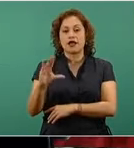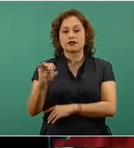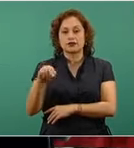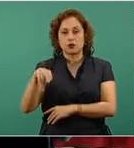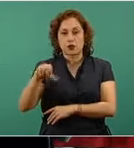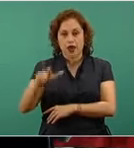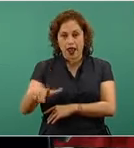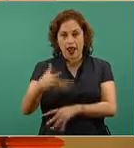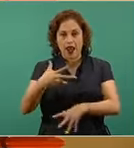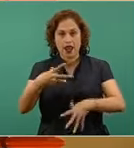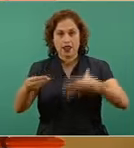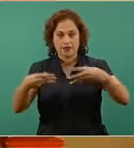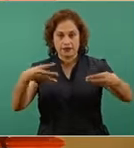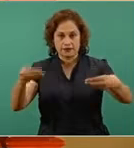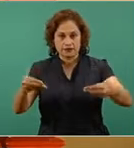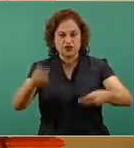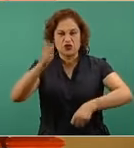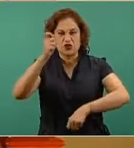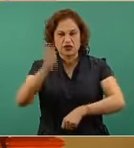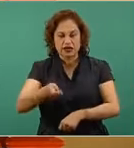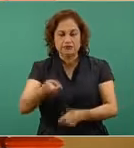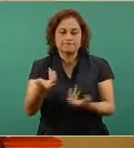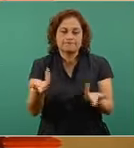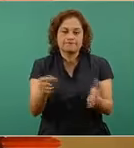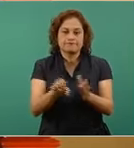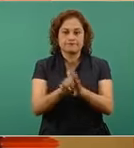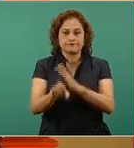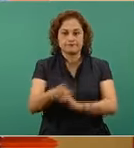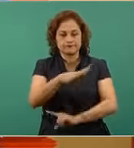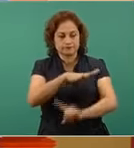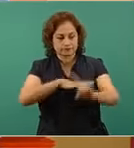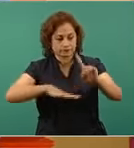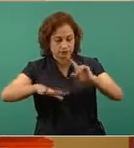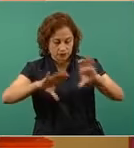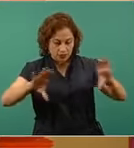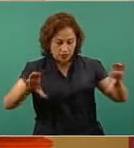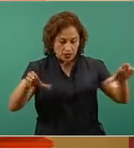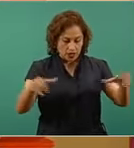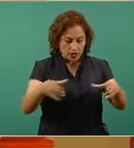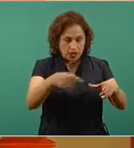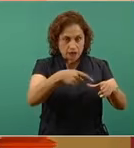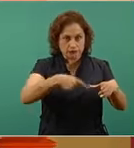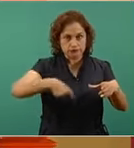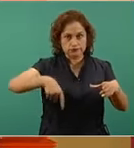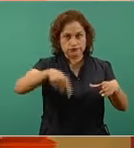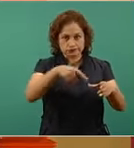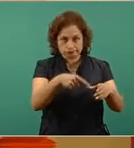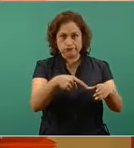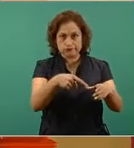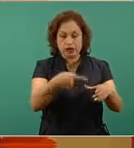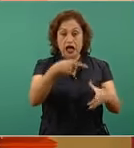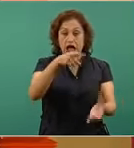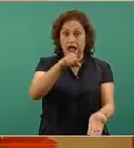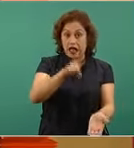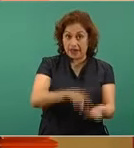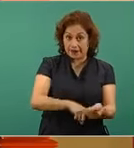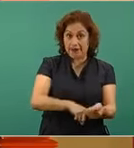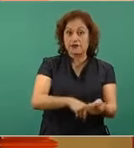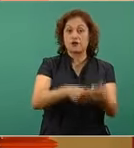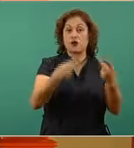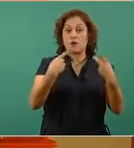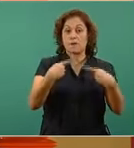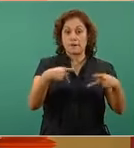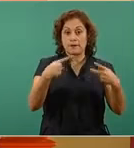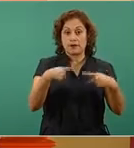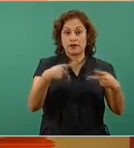transmisión es la capacidad de que se mantenga la epidemia a pesar de que se reduzcan los